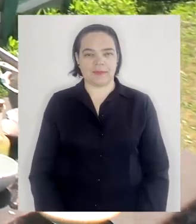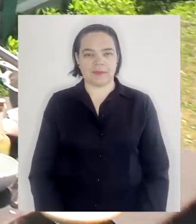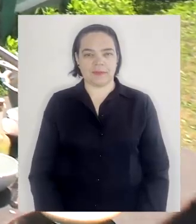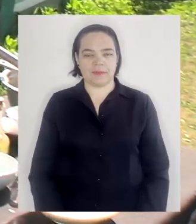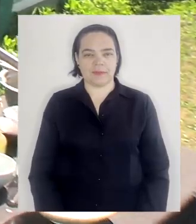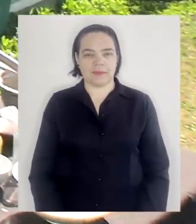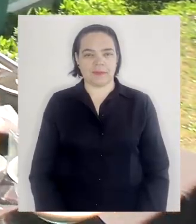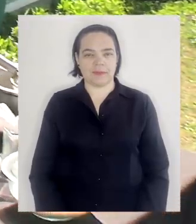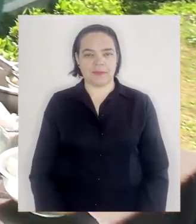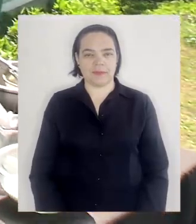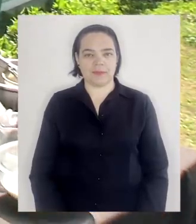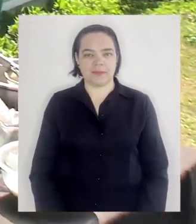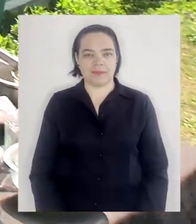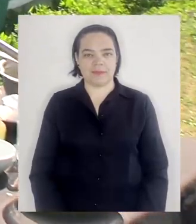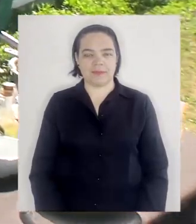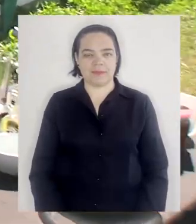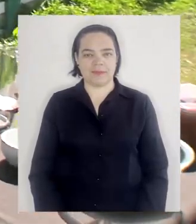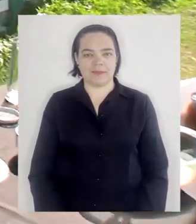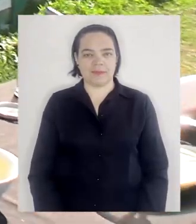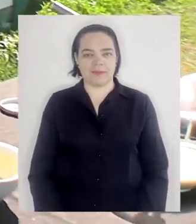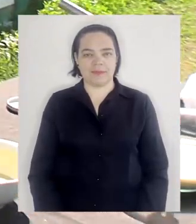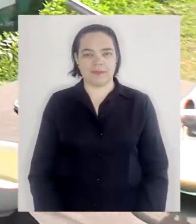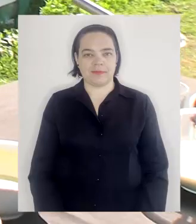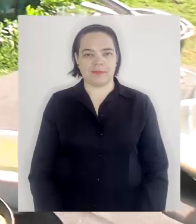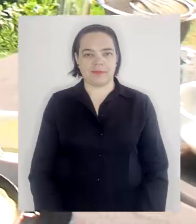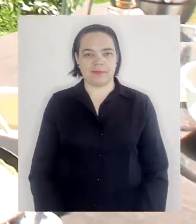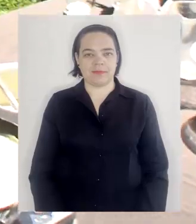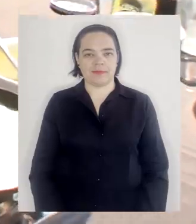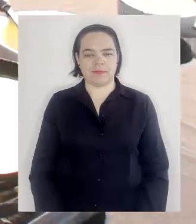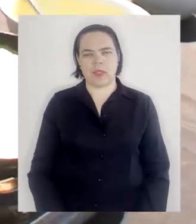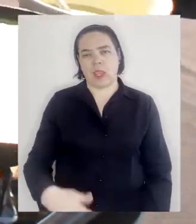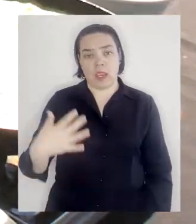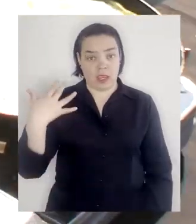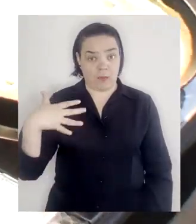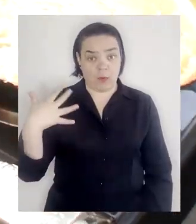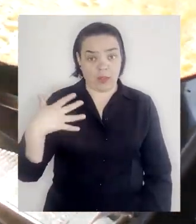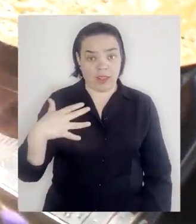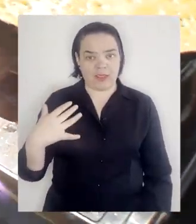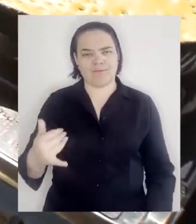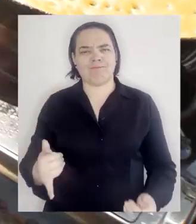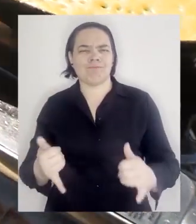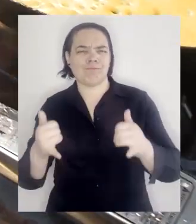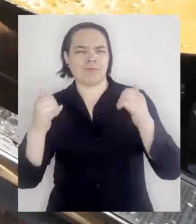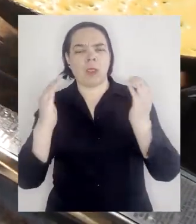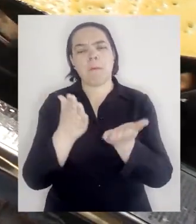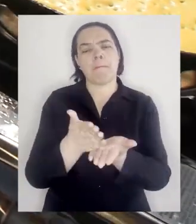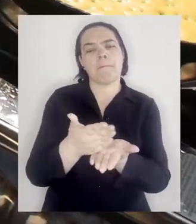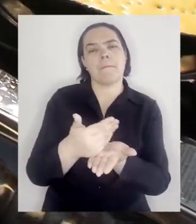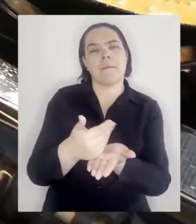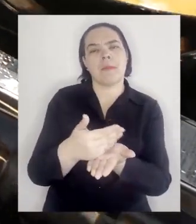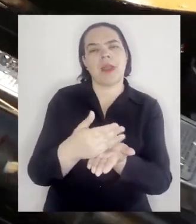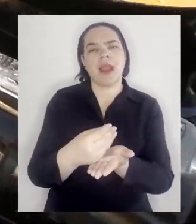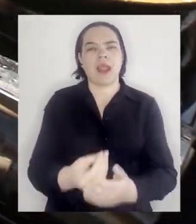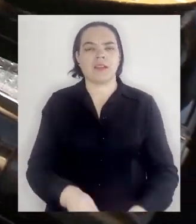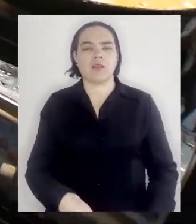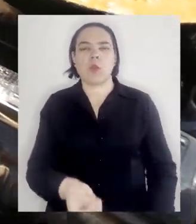perfecto. Mira. Bueno, es importante entretenerse, haciendo cosas ricas, sabrosas.